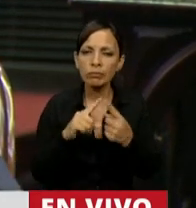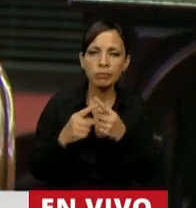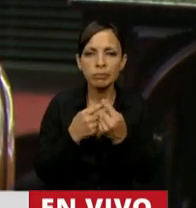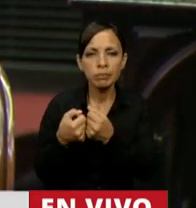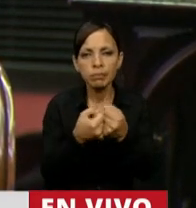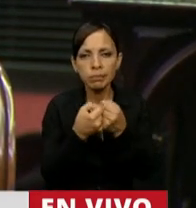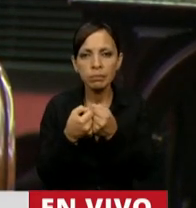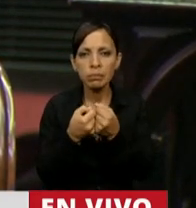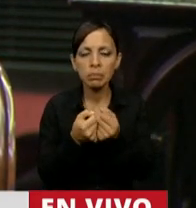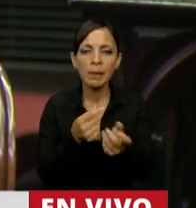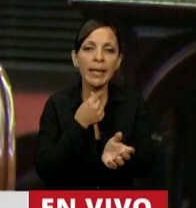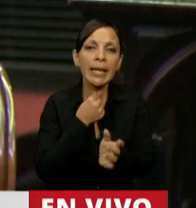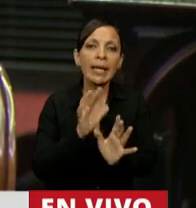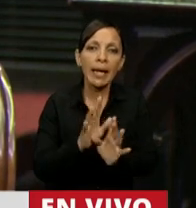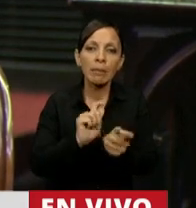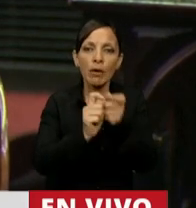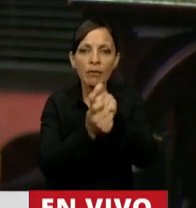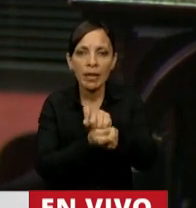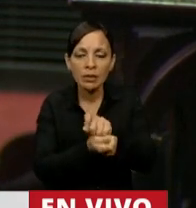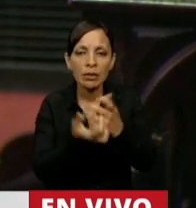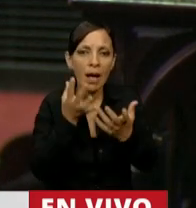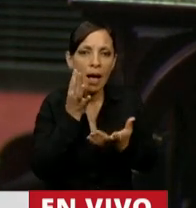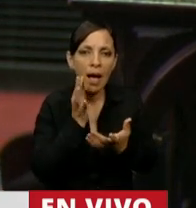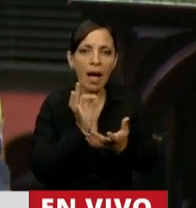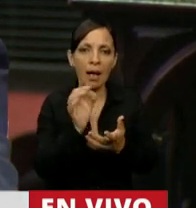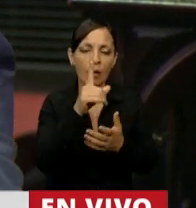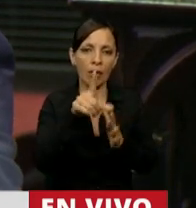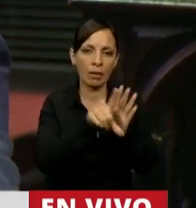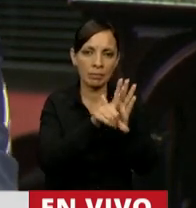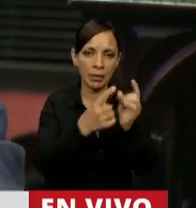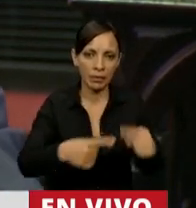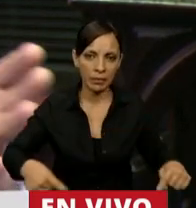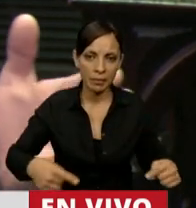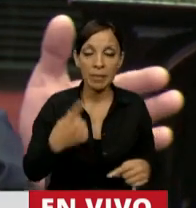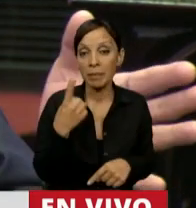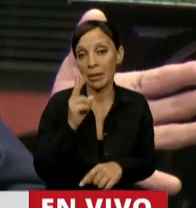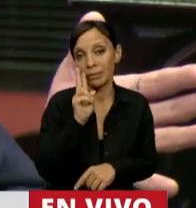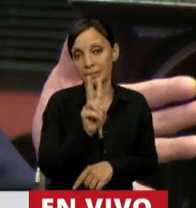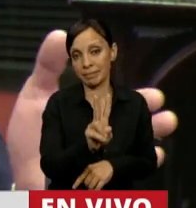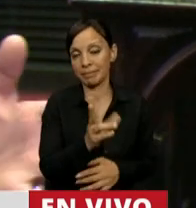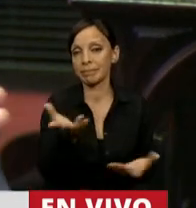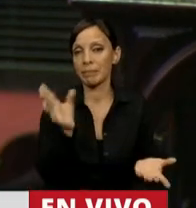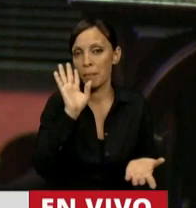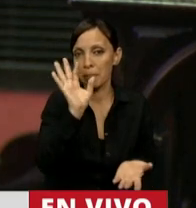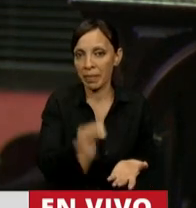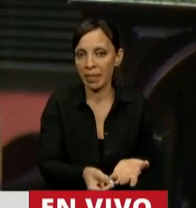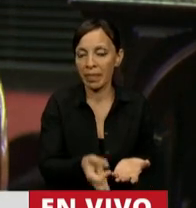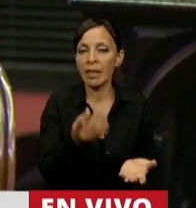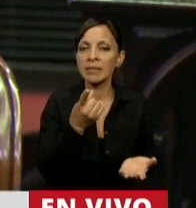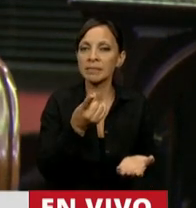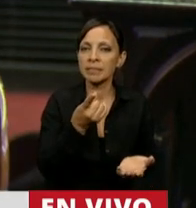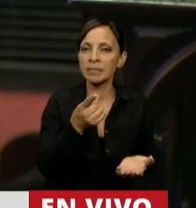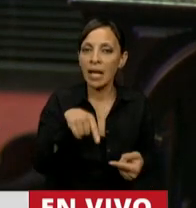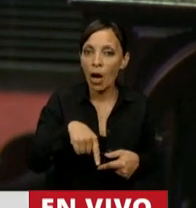intento de modificar el régimen. Pero vemos cómo nos